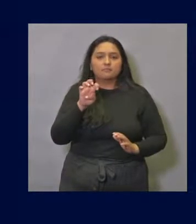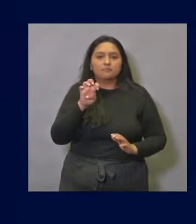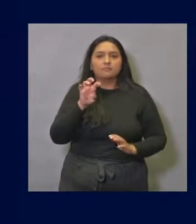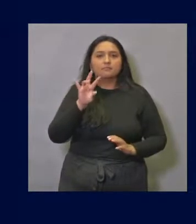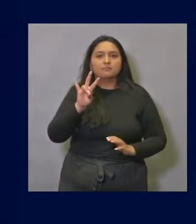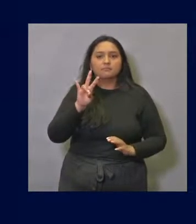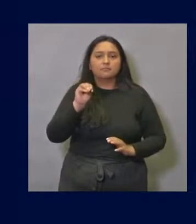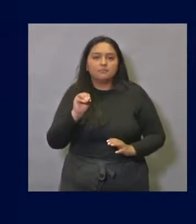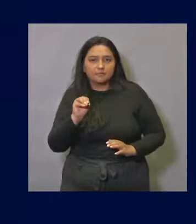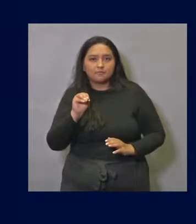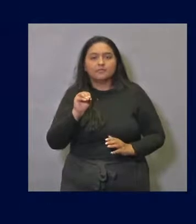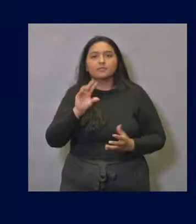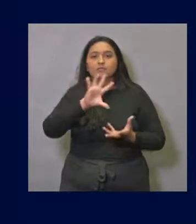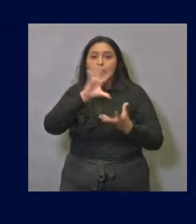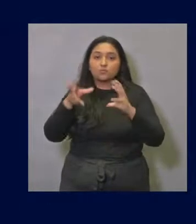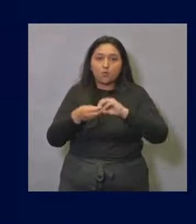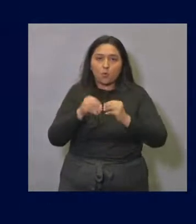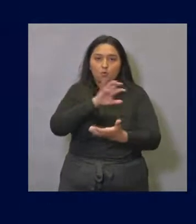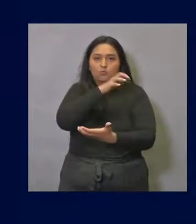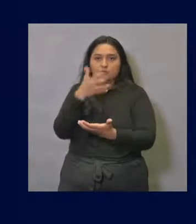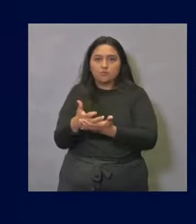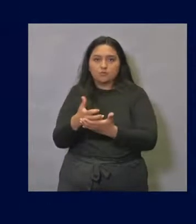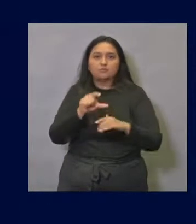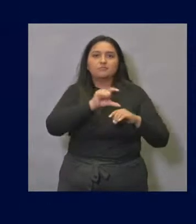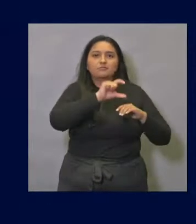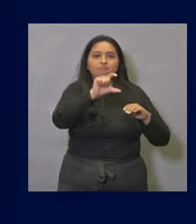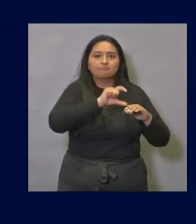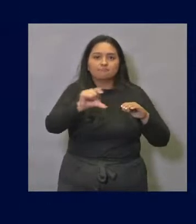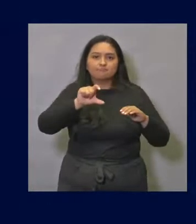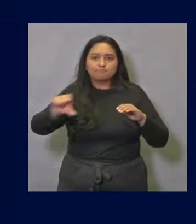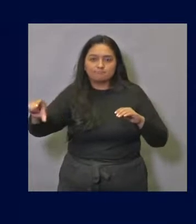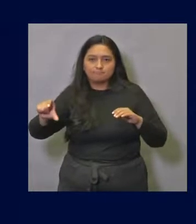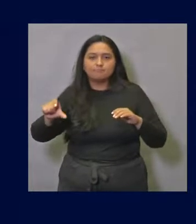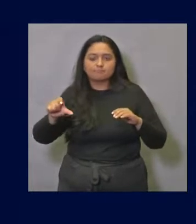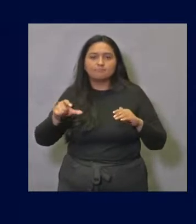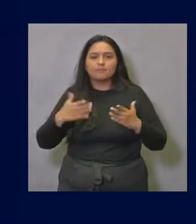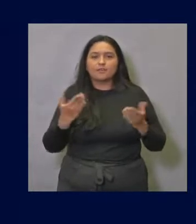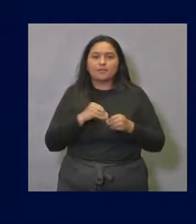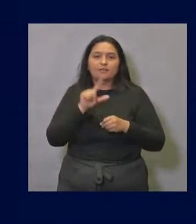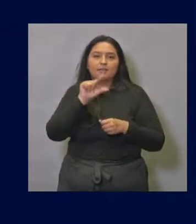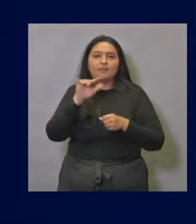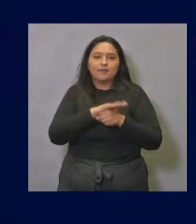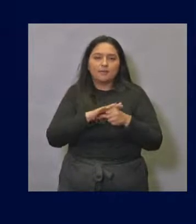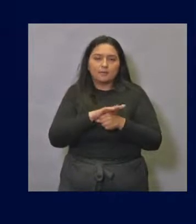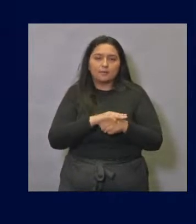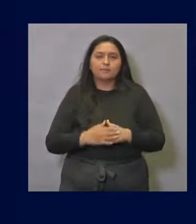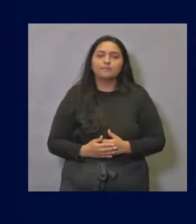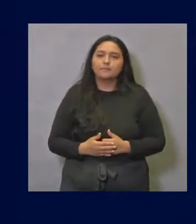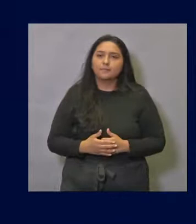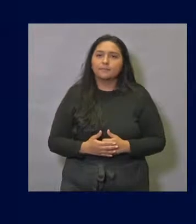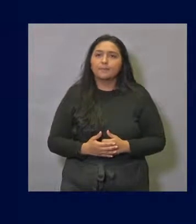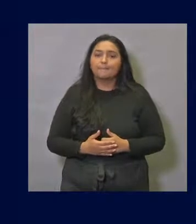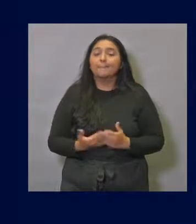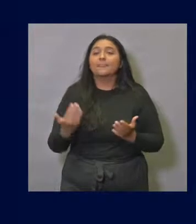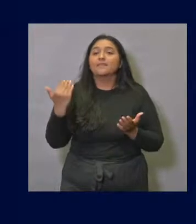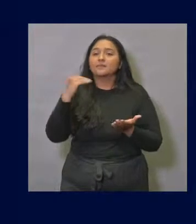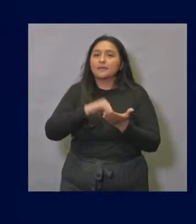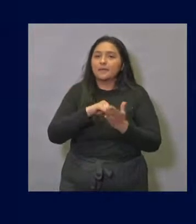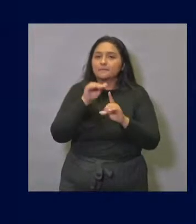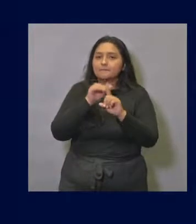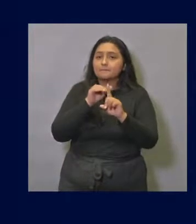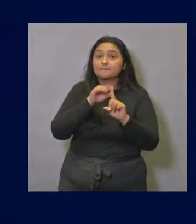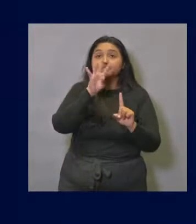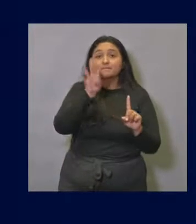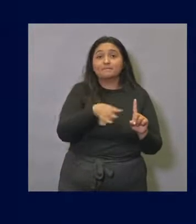323,470 dosis totales que han sido asignadas al condado de Los Ángeles. Como recordatorio, esta tabla no incluye